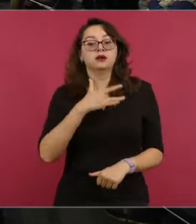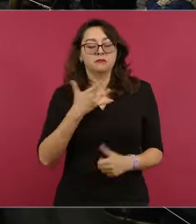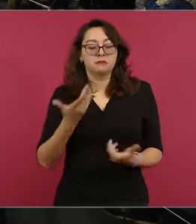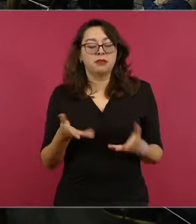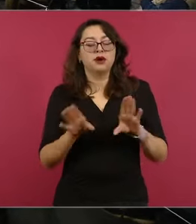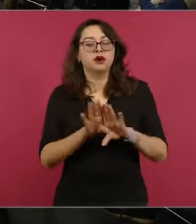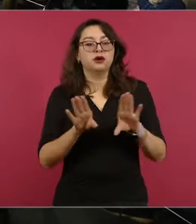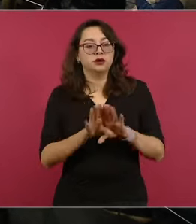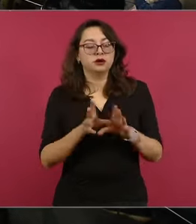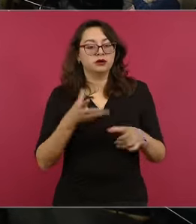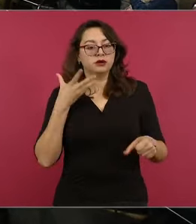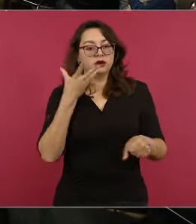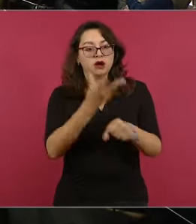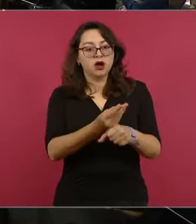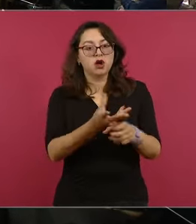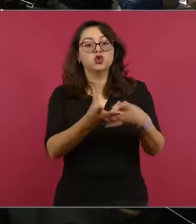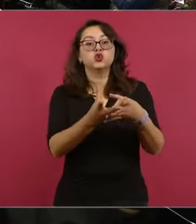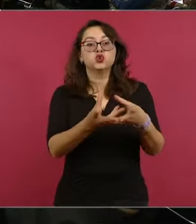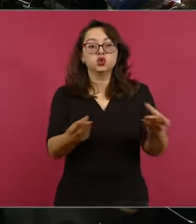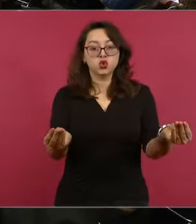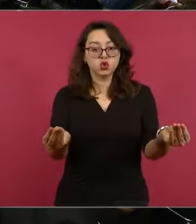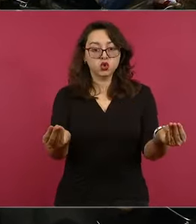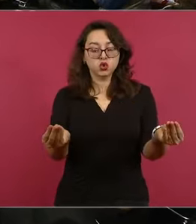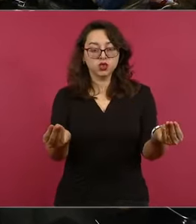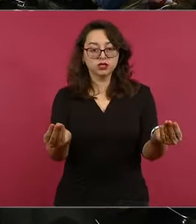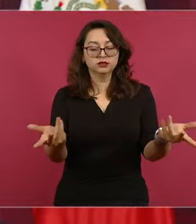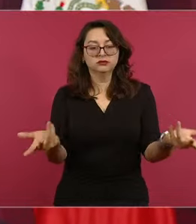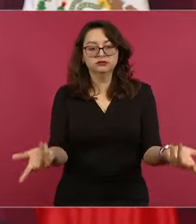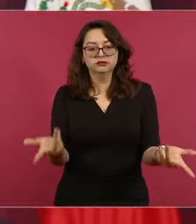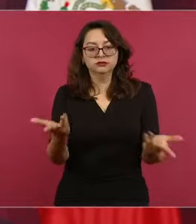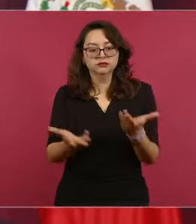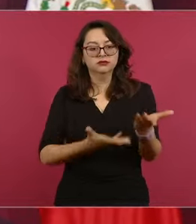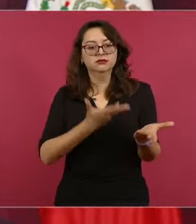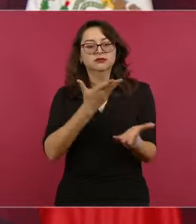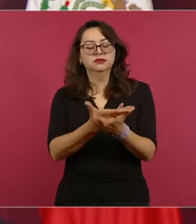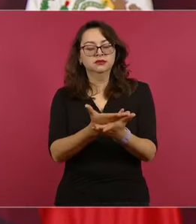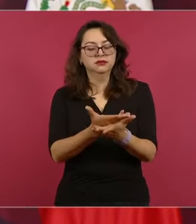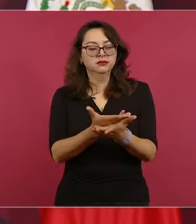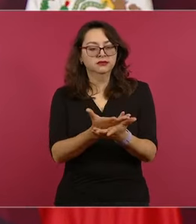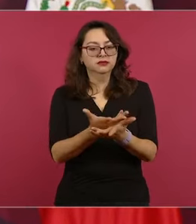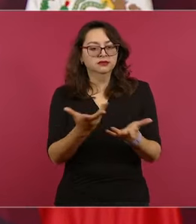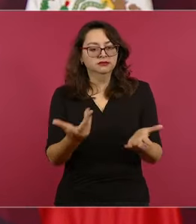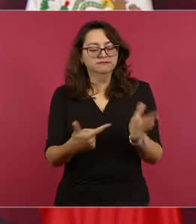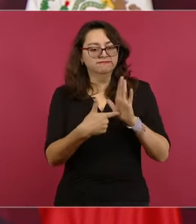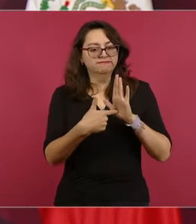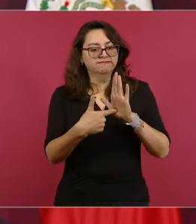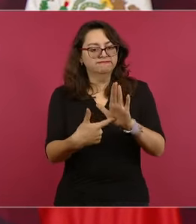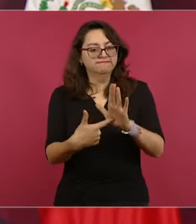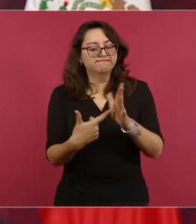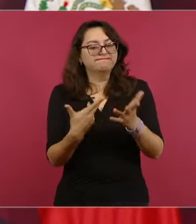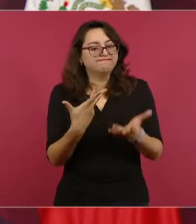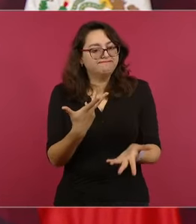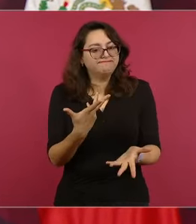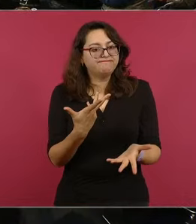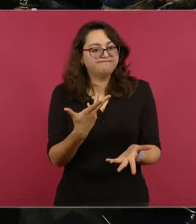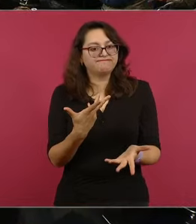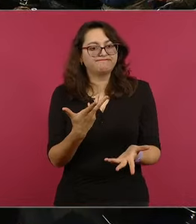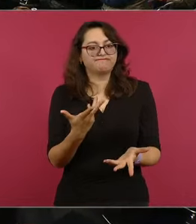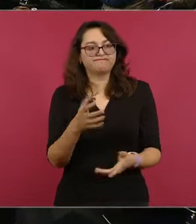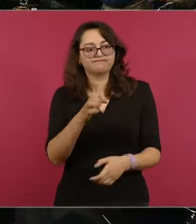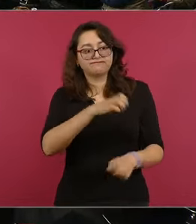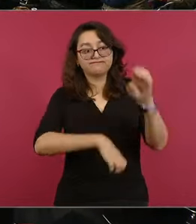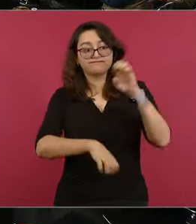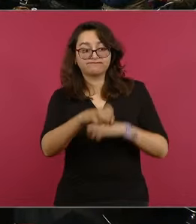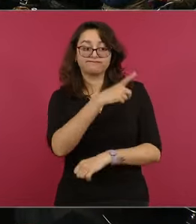hacemos, qué es lo que se puede proponer a la empresa y cómo